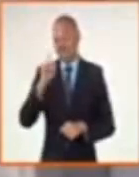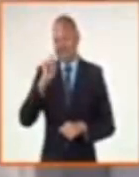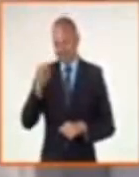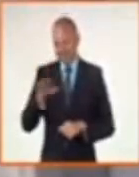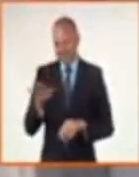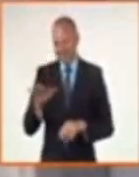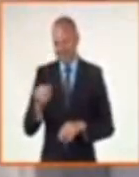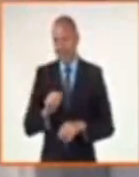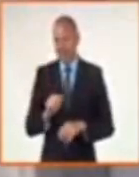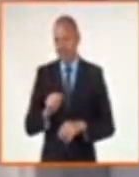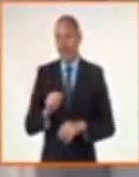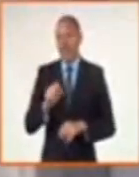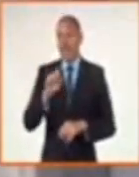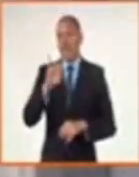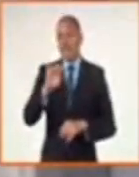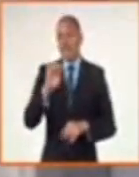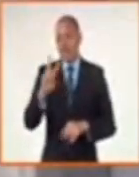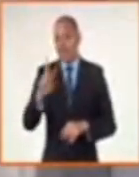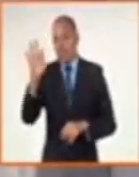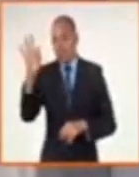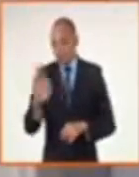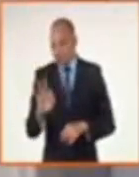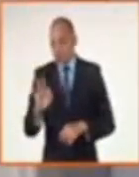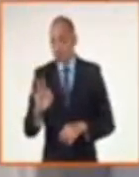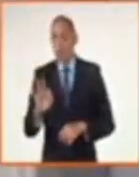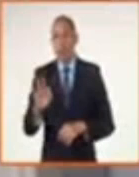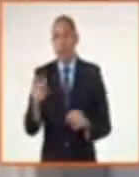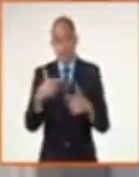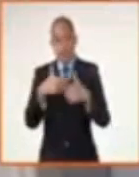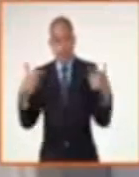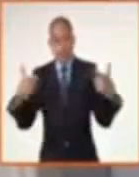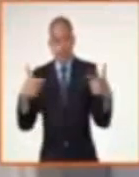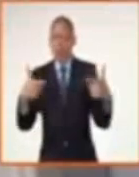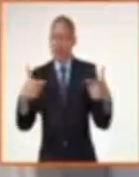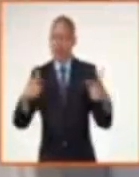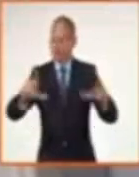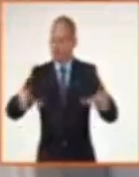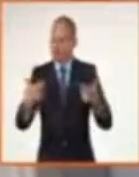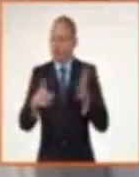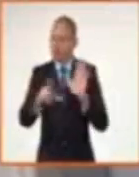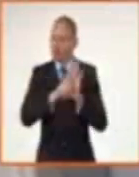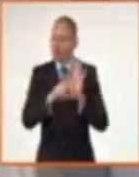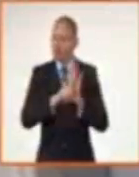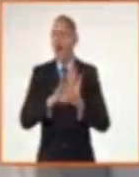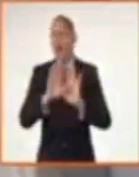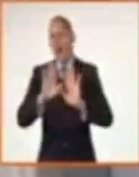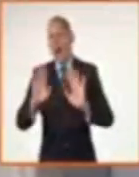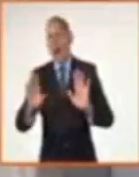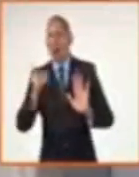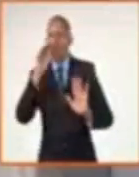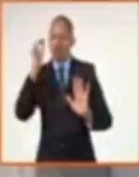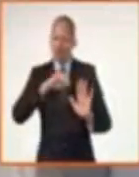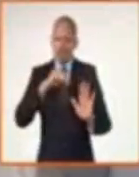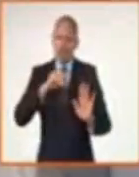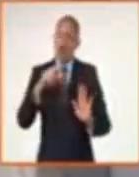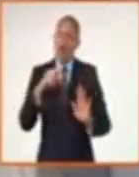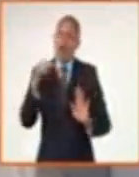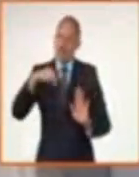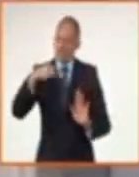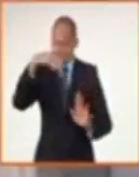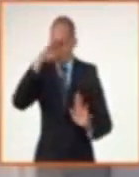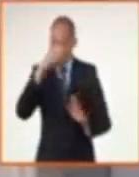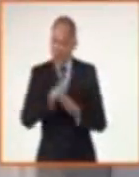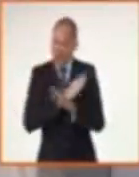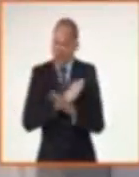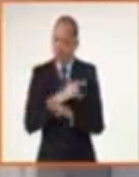el voto unido, aunque tuvo un llamado por parte de las autoridades en un momento